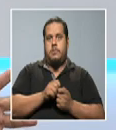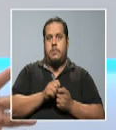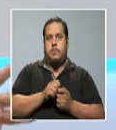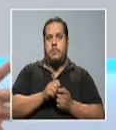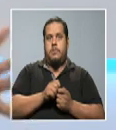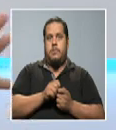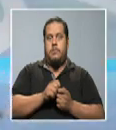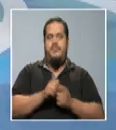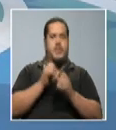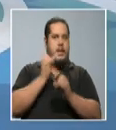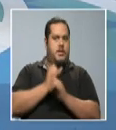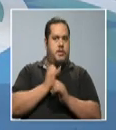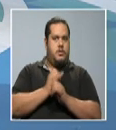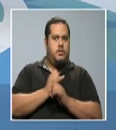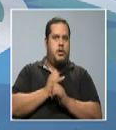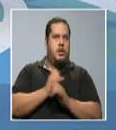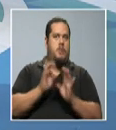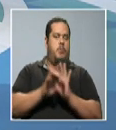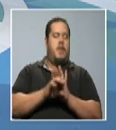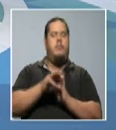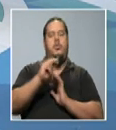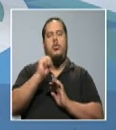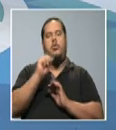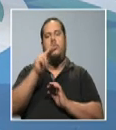las instituciones, en este caso MUCAP,